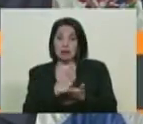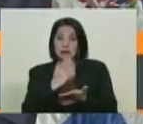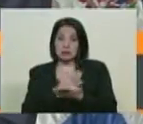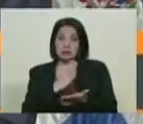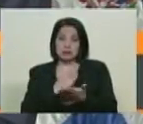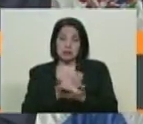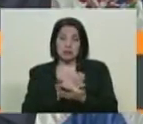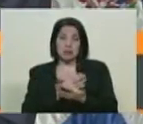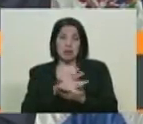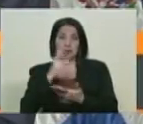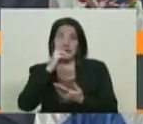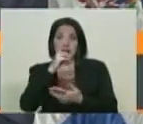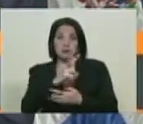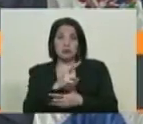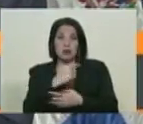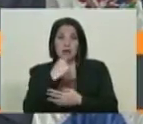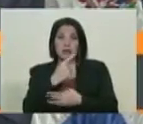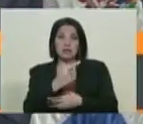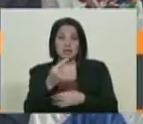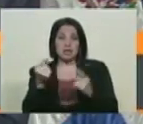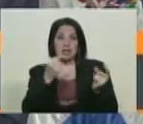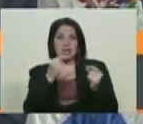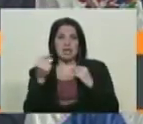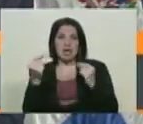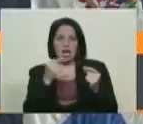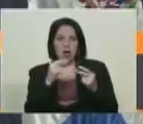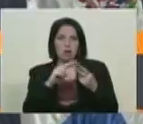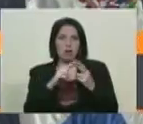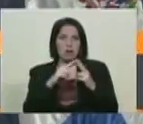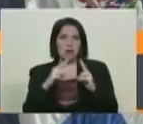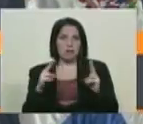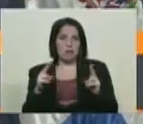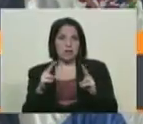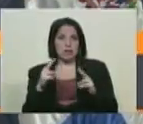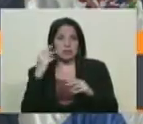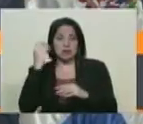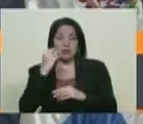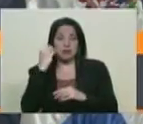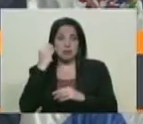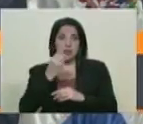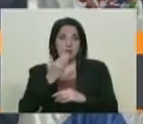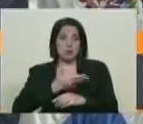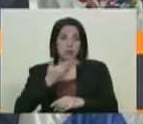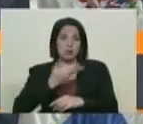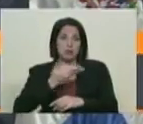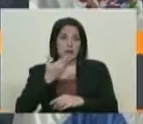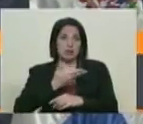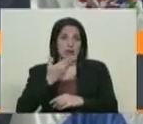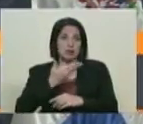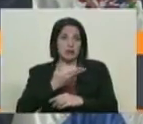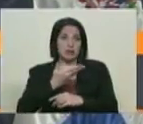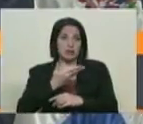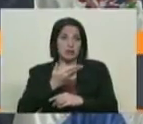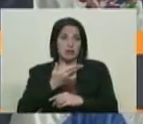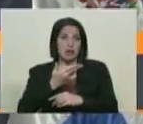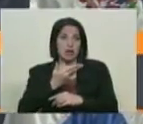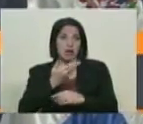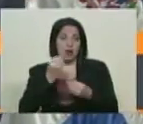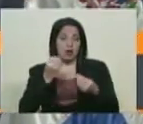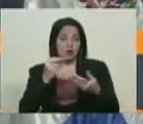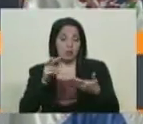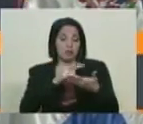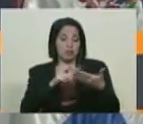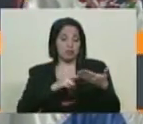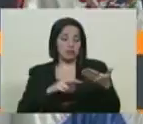insiste en el diálogo de paz. Creo que es muy importante, del comunicado que leyera el canciller